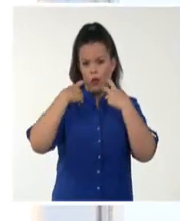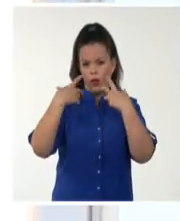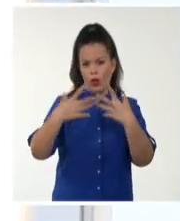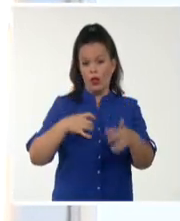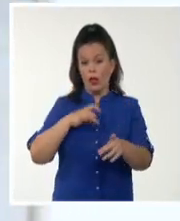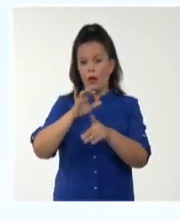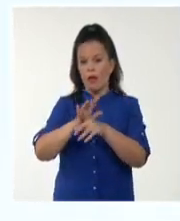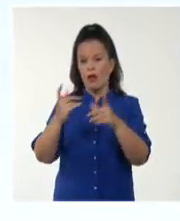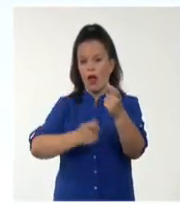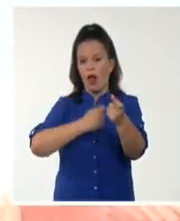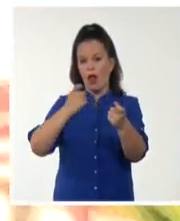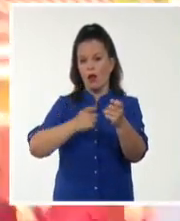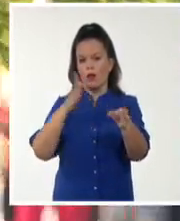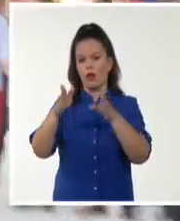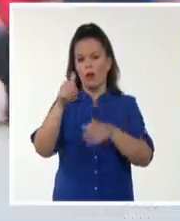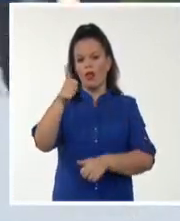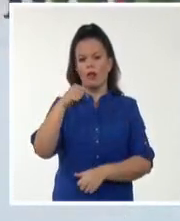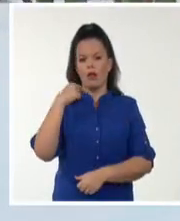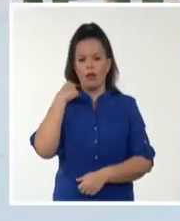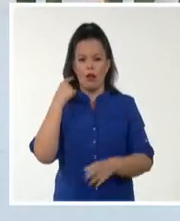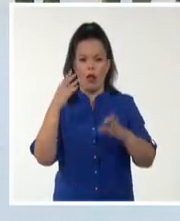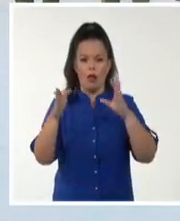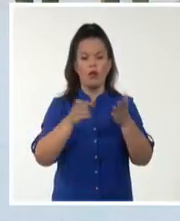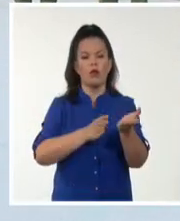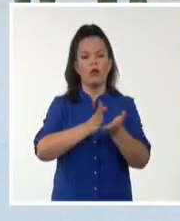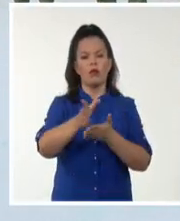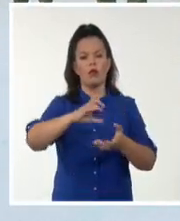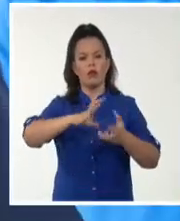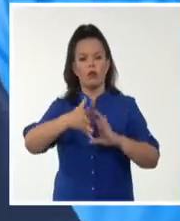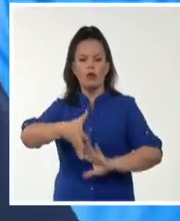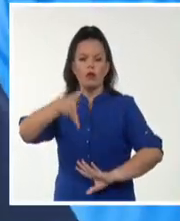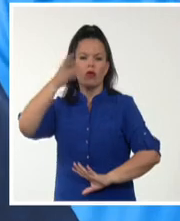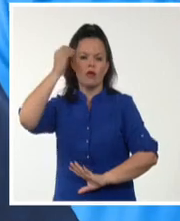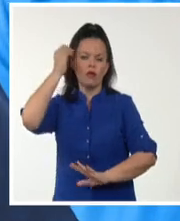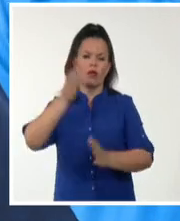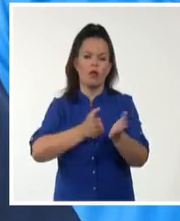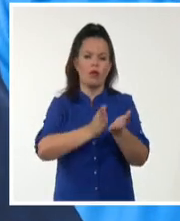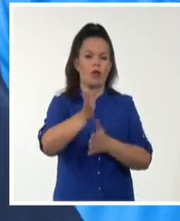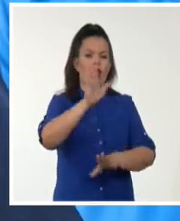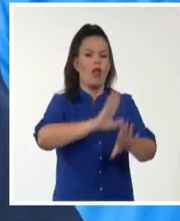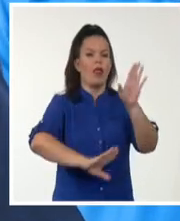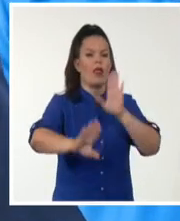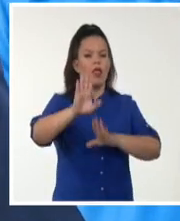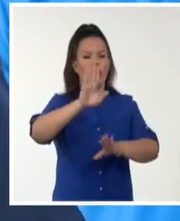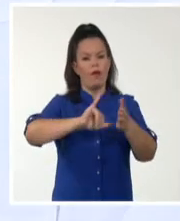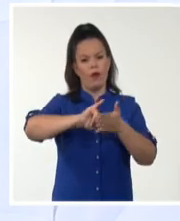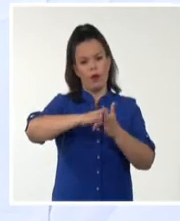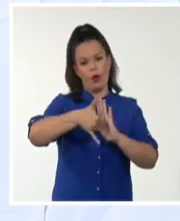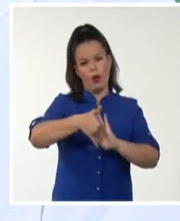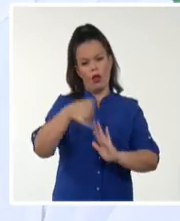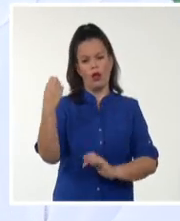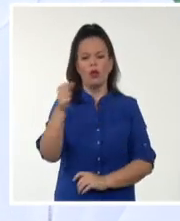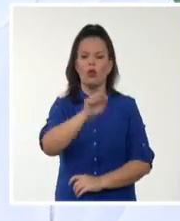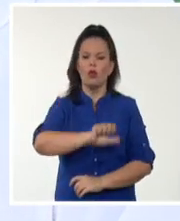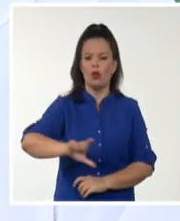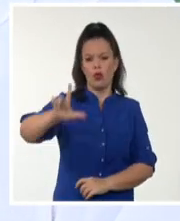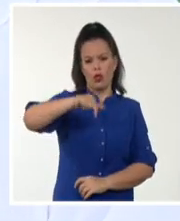quien es paradigma para las presentes y futuras generaciones de cubanos en la defensa del proyecto social del país. Él